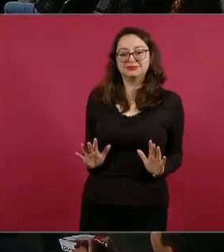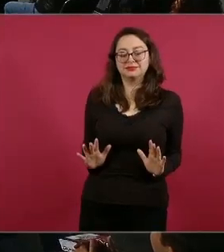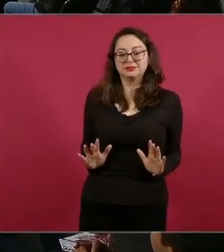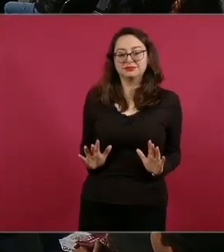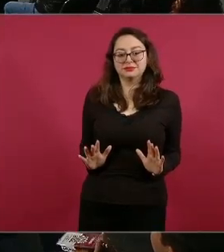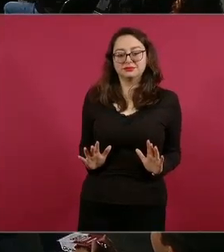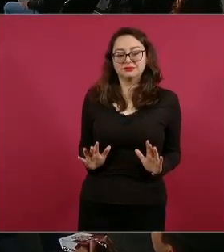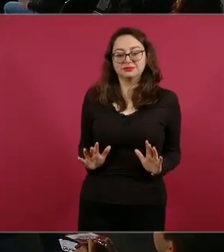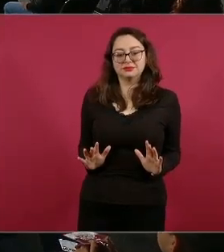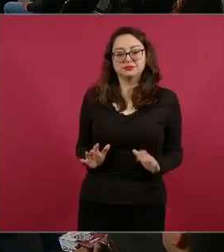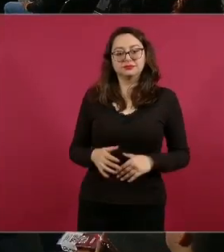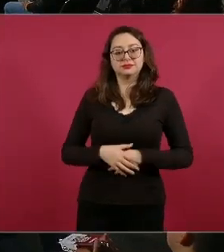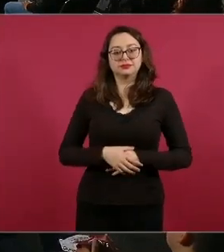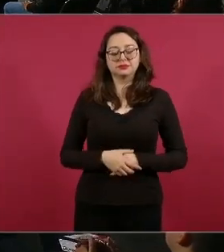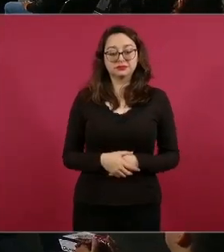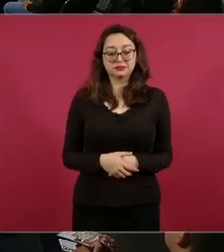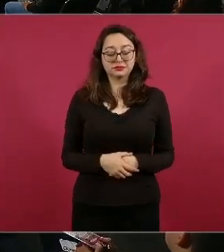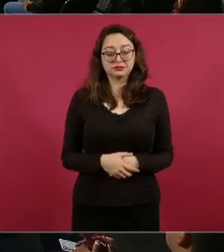imagínense,